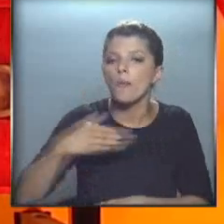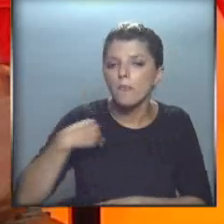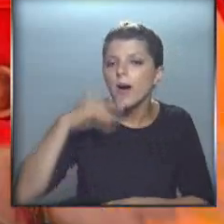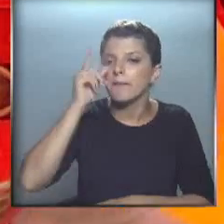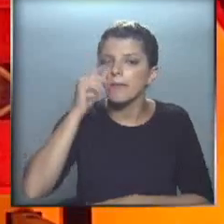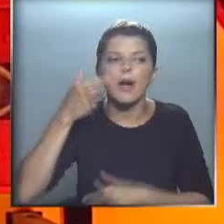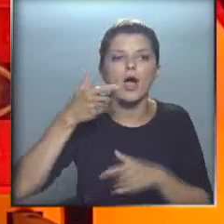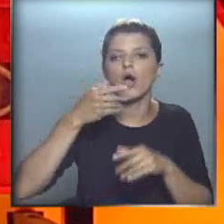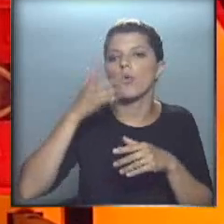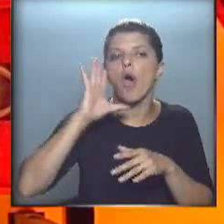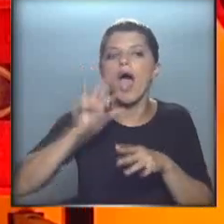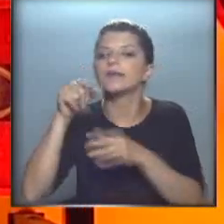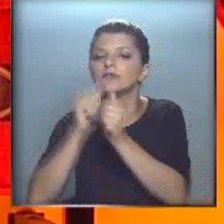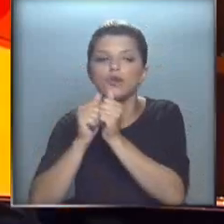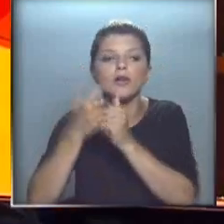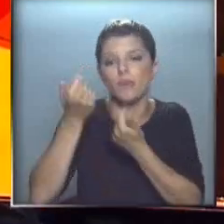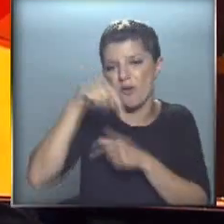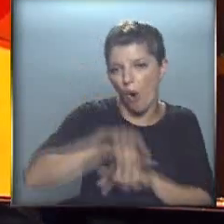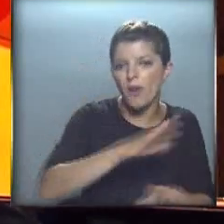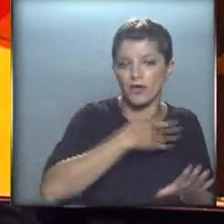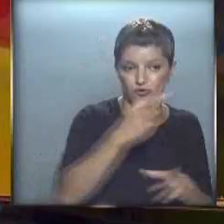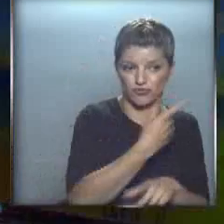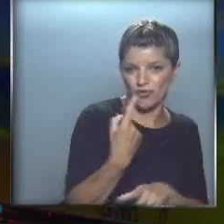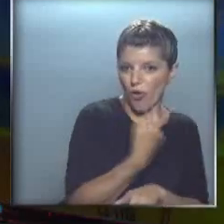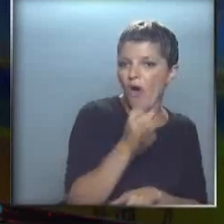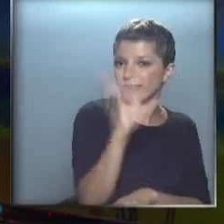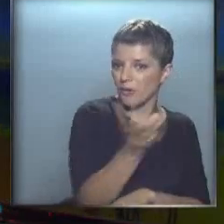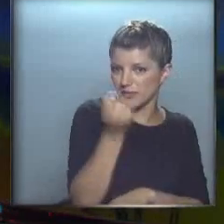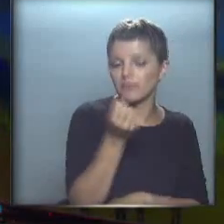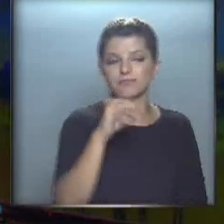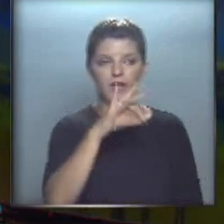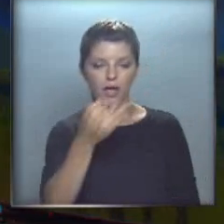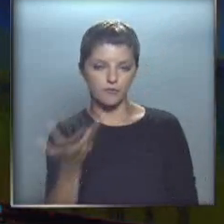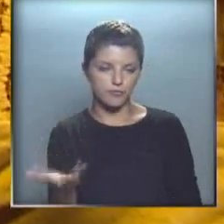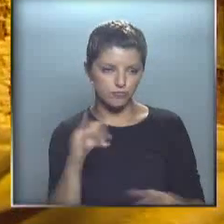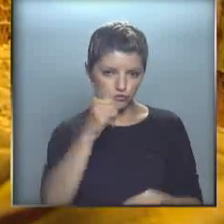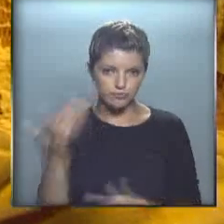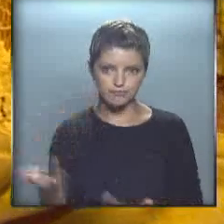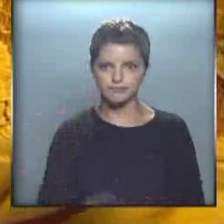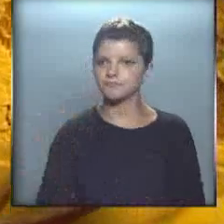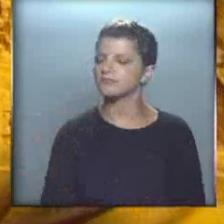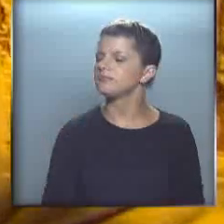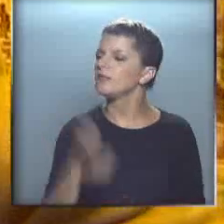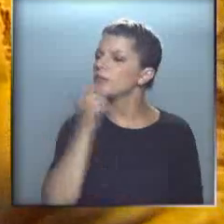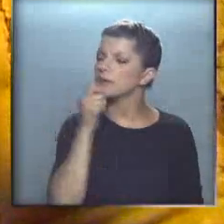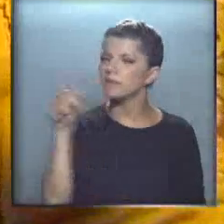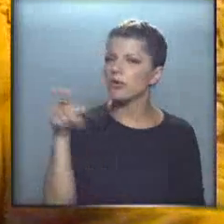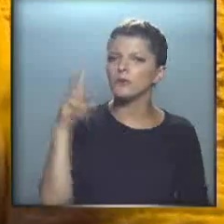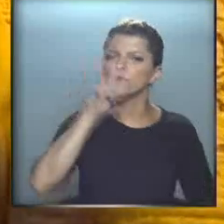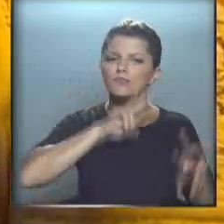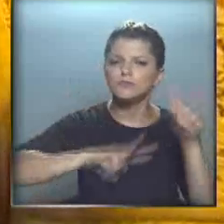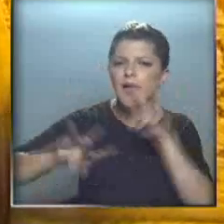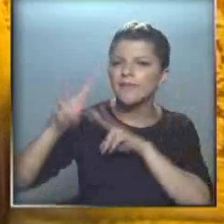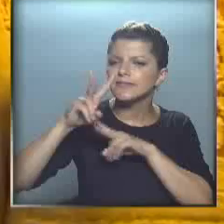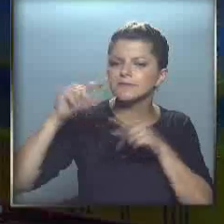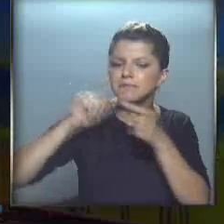cuando son más grandes, cuál es su familia biológica. Exacto. Muy bien. ¿Y cómo empezaste a involucrarte en la búsqueda? ¿Cómo